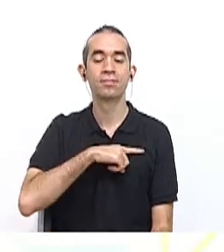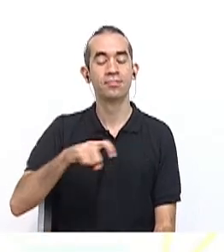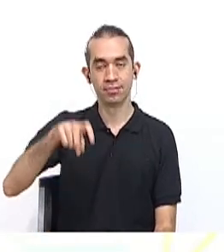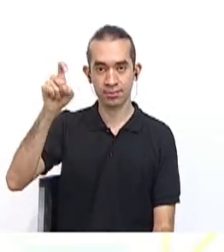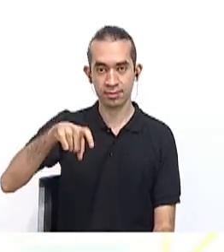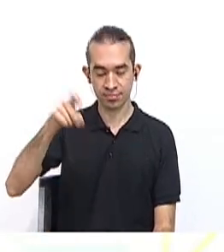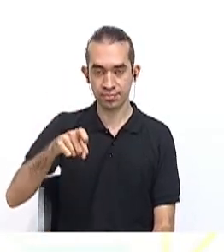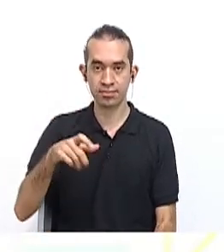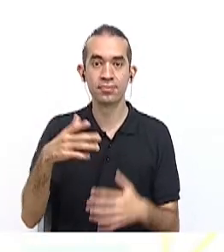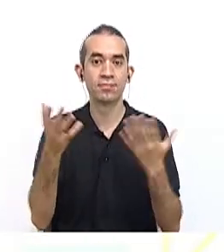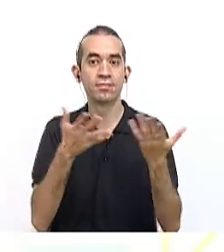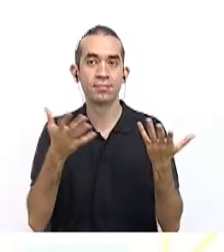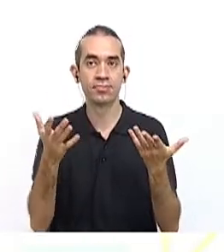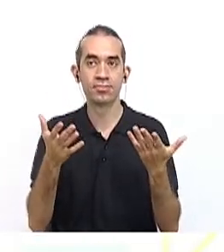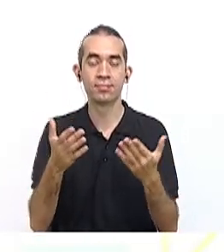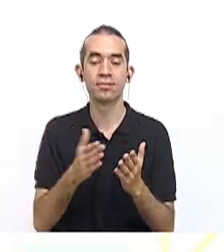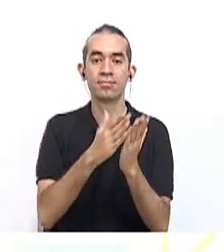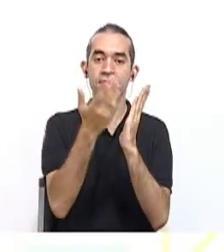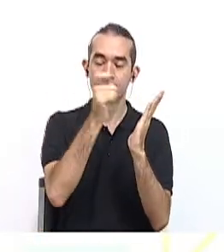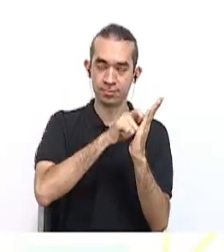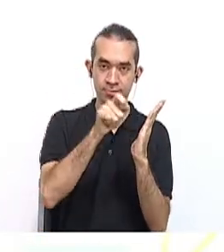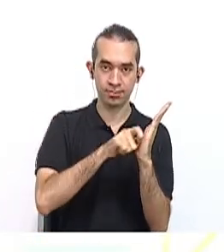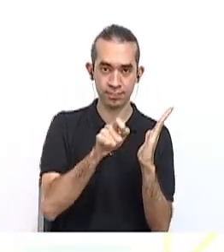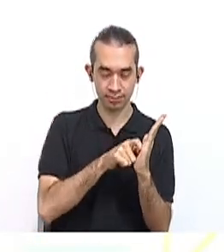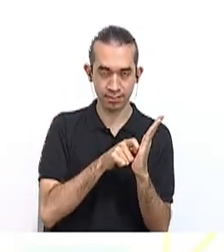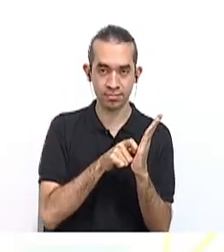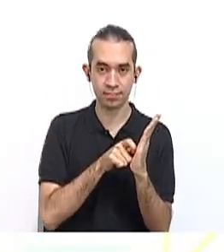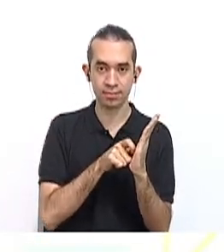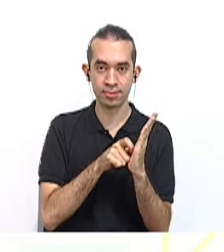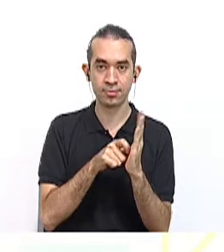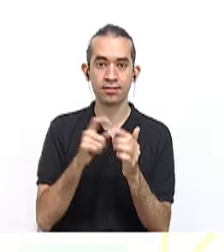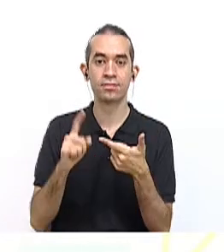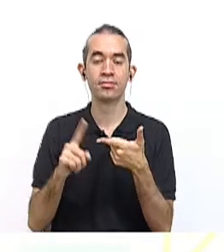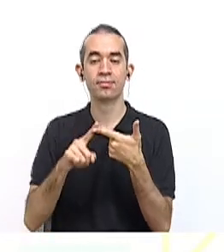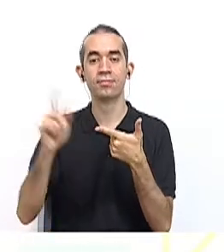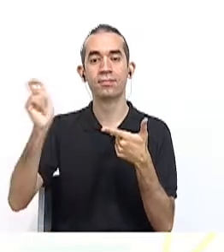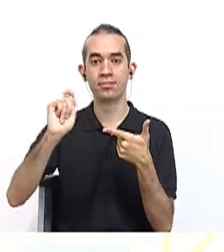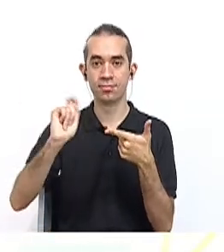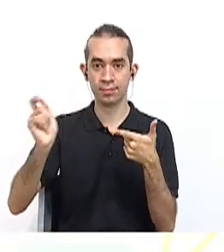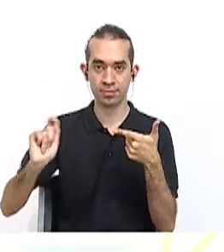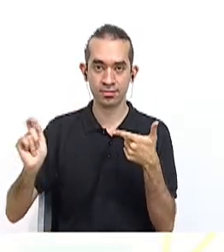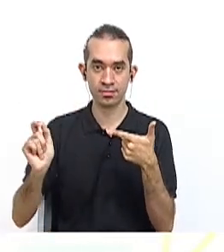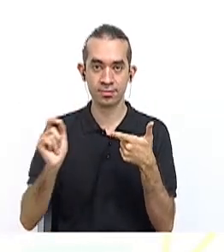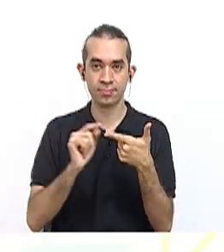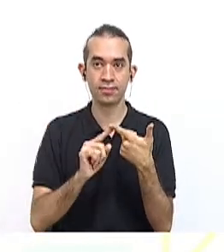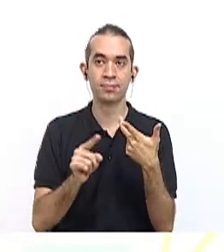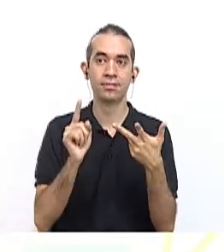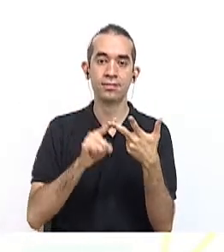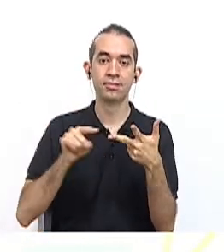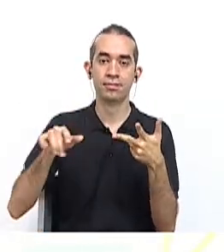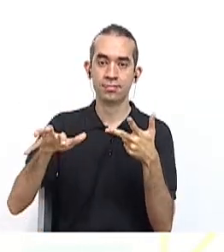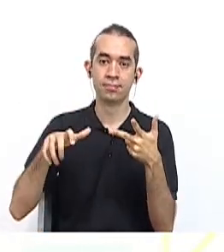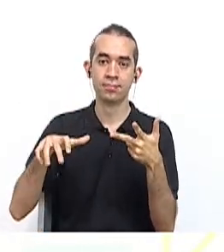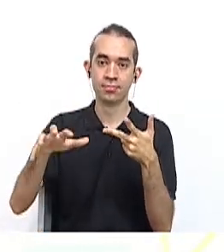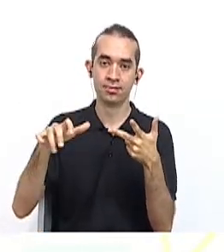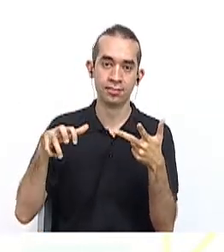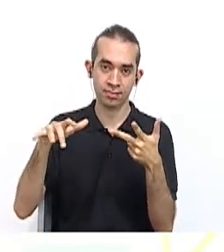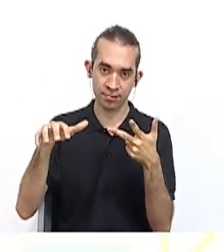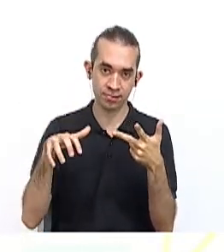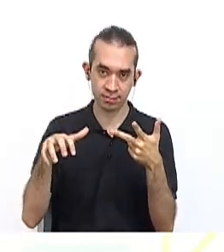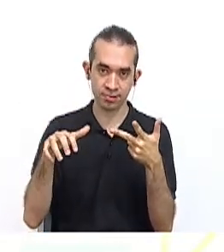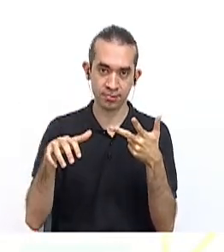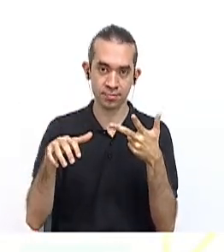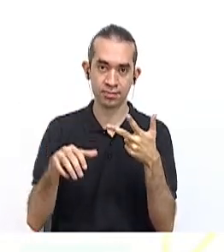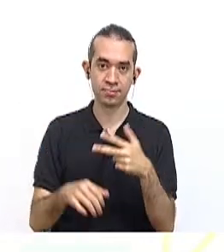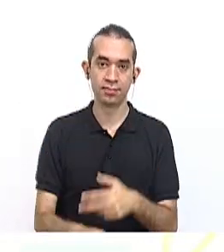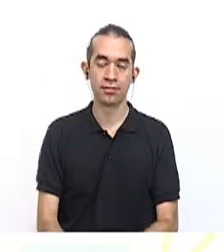Necesitamos utilizar nuestro cuaderno, nuestro lápiz para los apuntes y la calculadora para